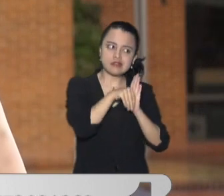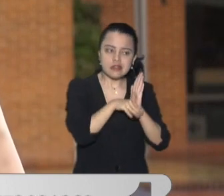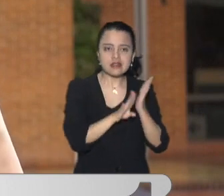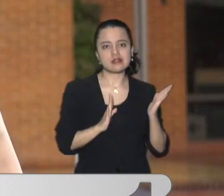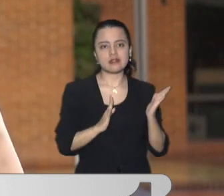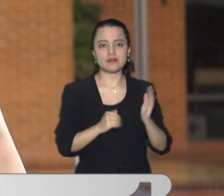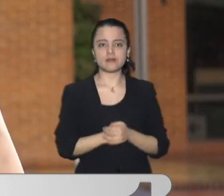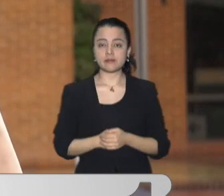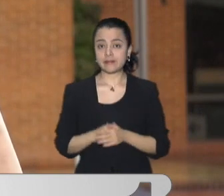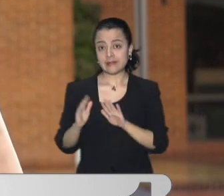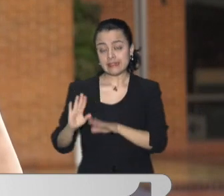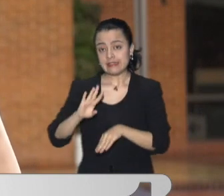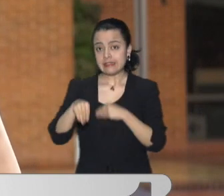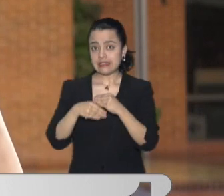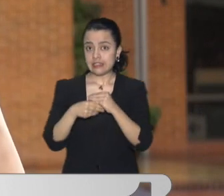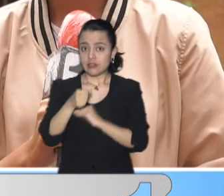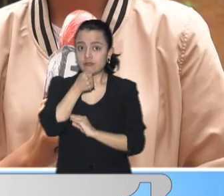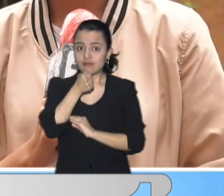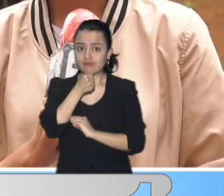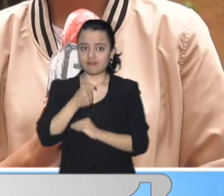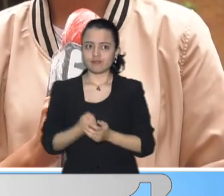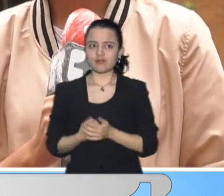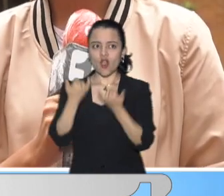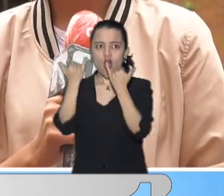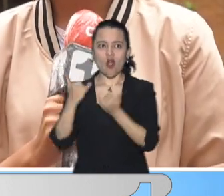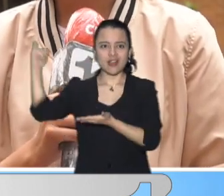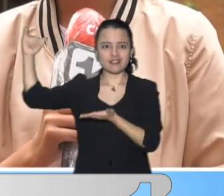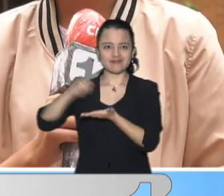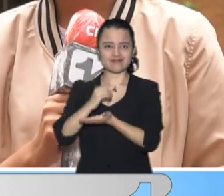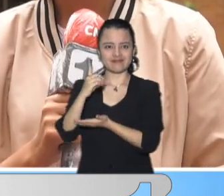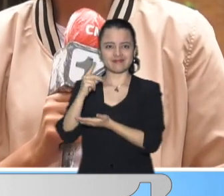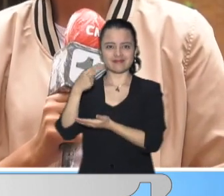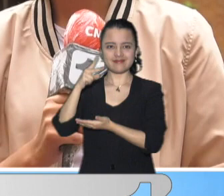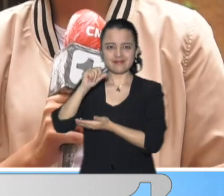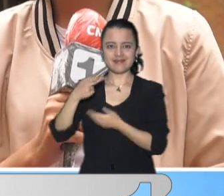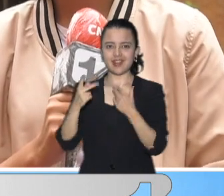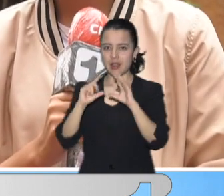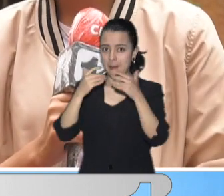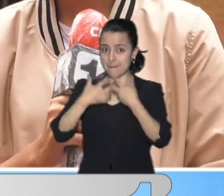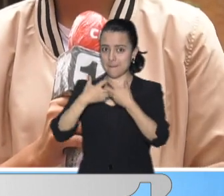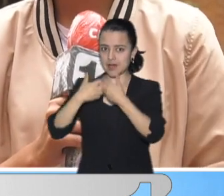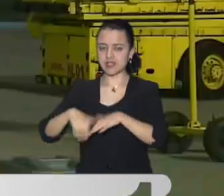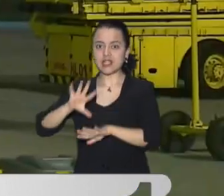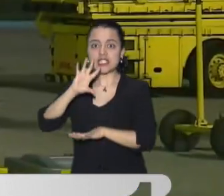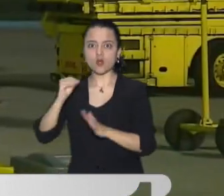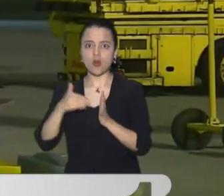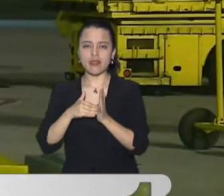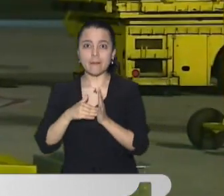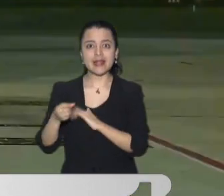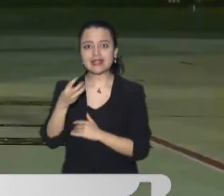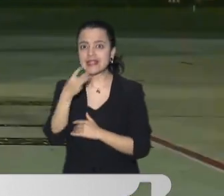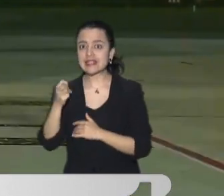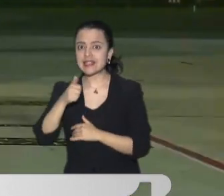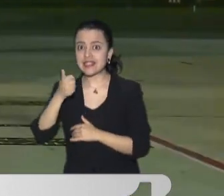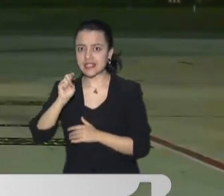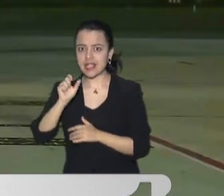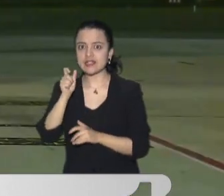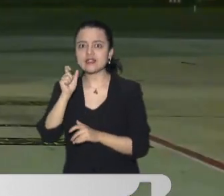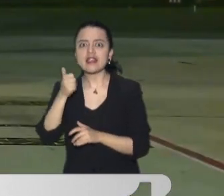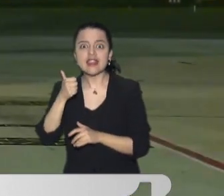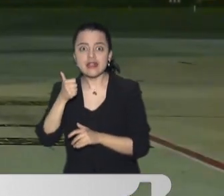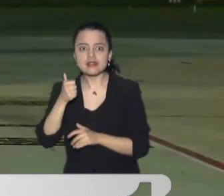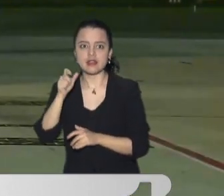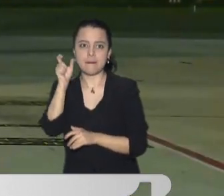de la mañana arribó a Bogotá el avión de la empresa DHL con 50.310 dosis de